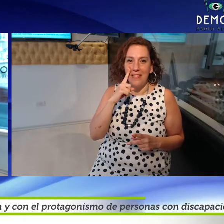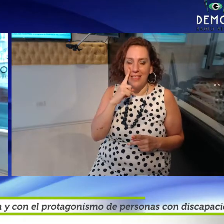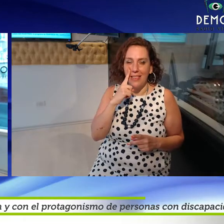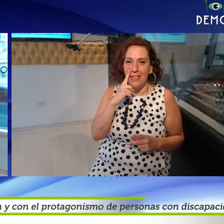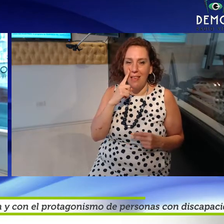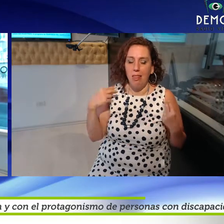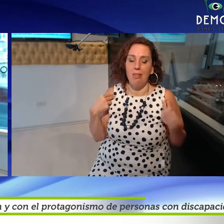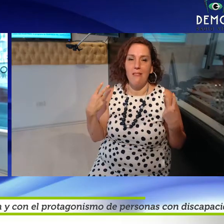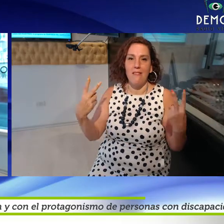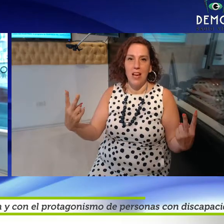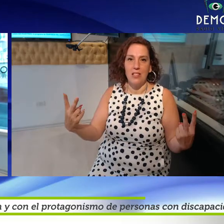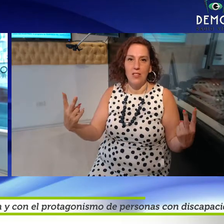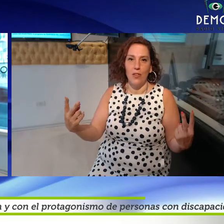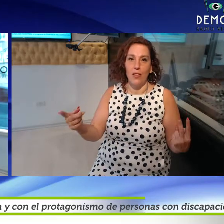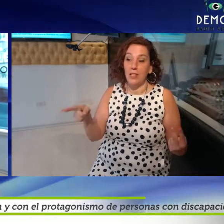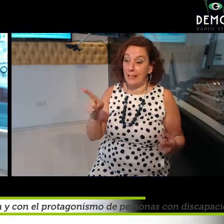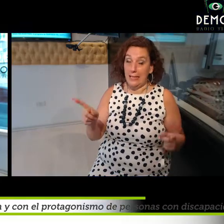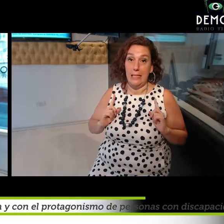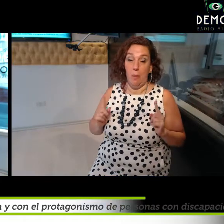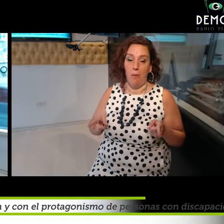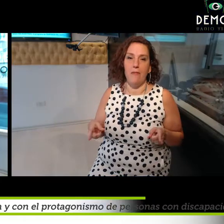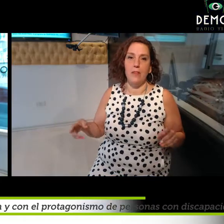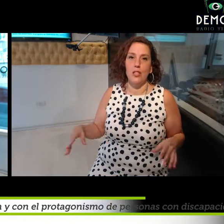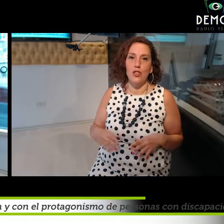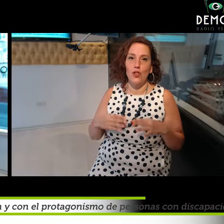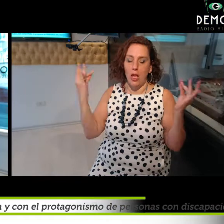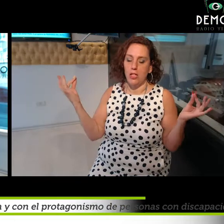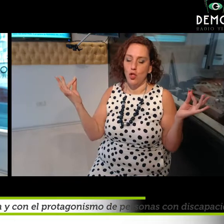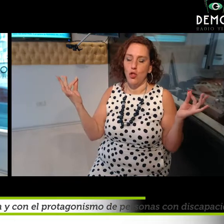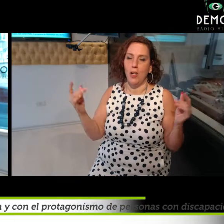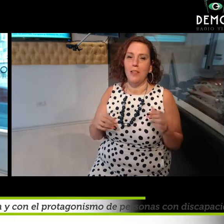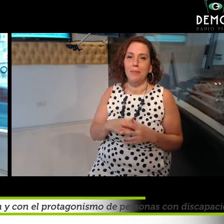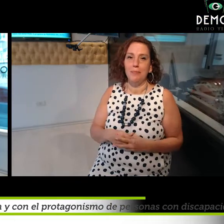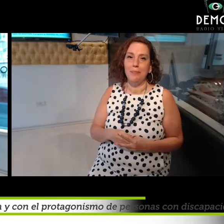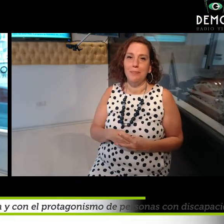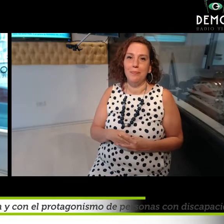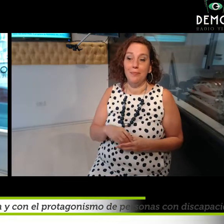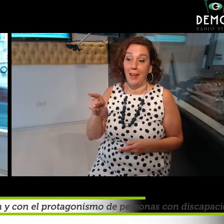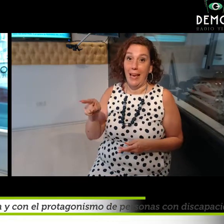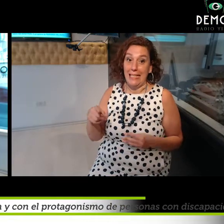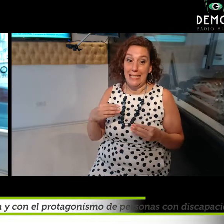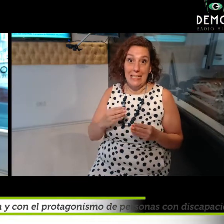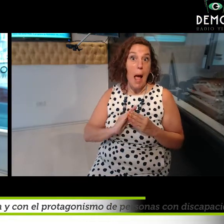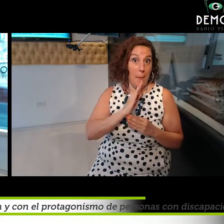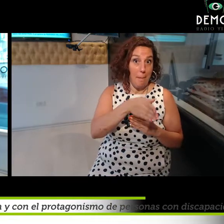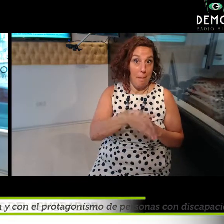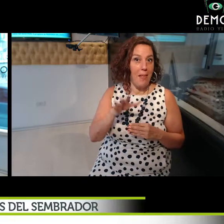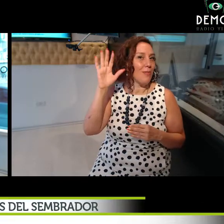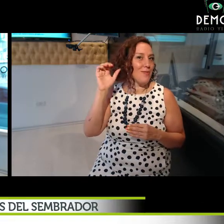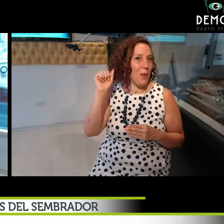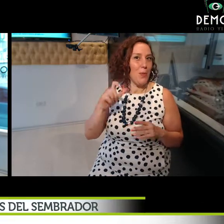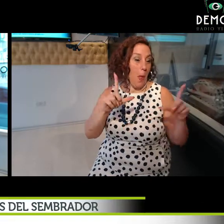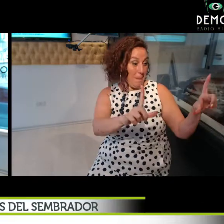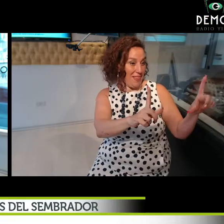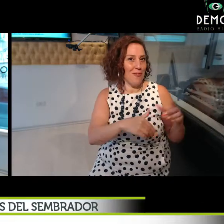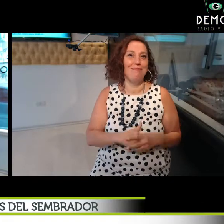De Senderos. Y nos mandó un videito con un saludo. ¿Crees que lo podremos ver, Rodo? ¿Rodolfo? ¿Listo? ¿Verlo, por favor?